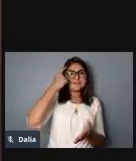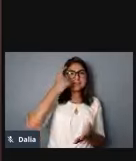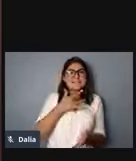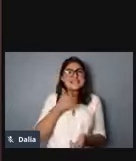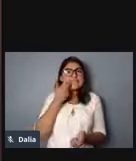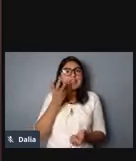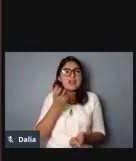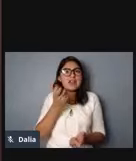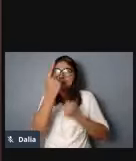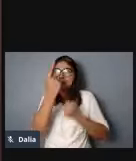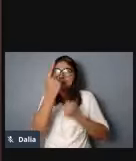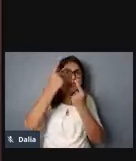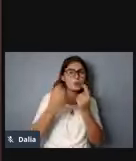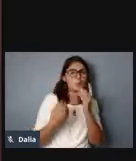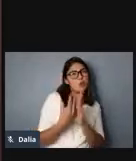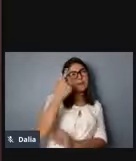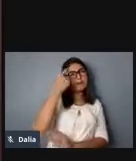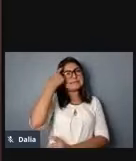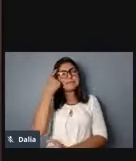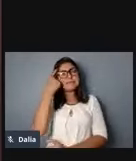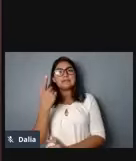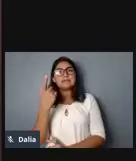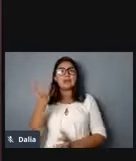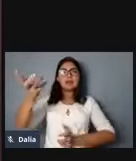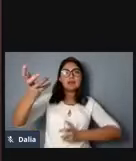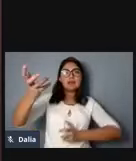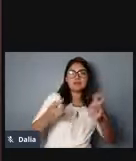muchas ocasiones yo hablo de una desobediencia